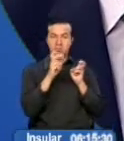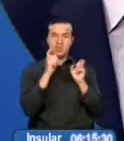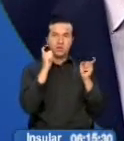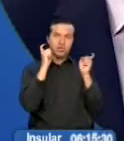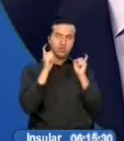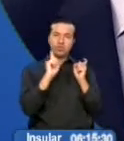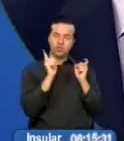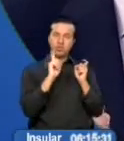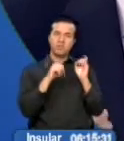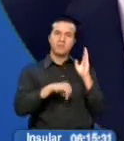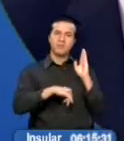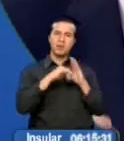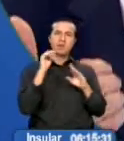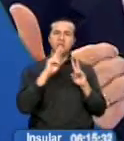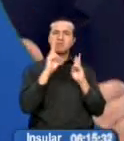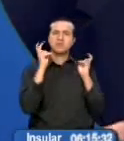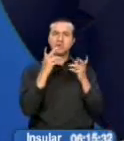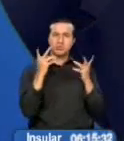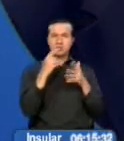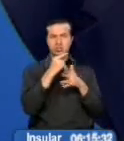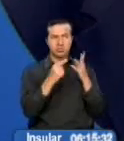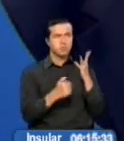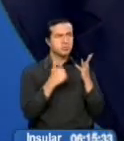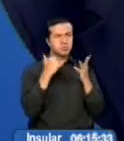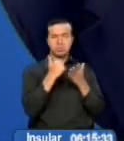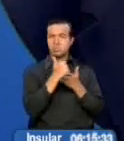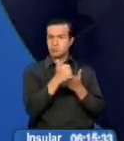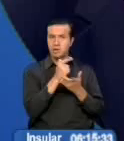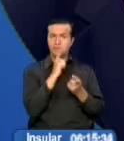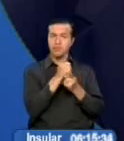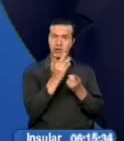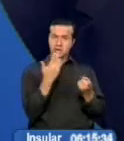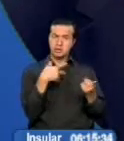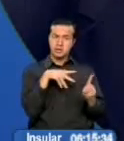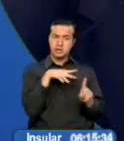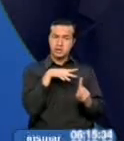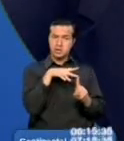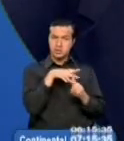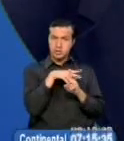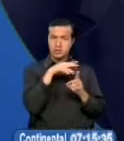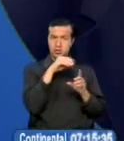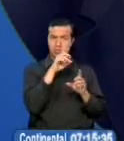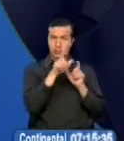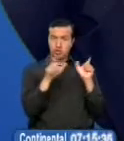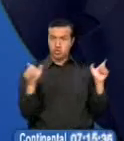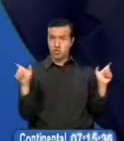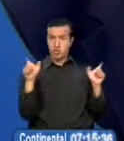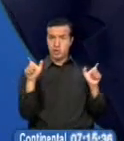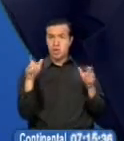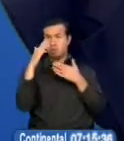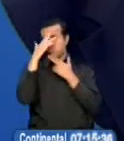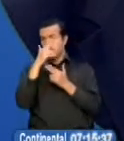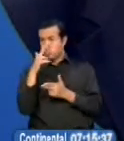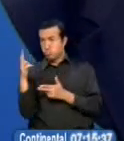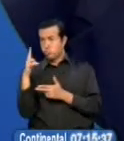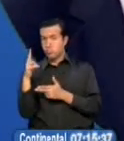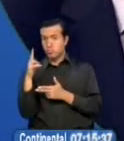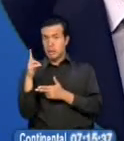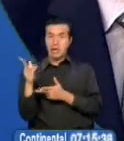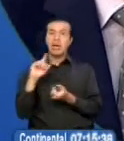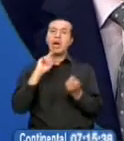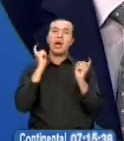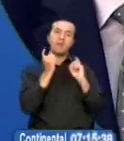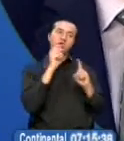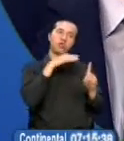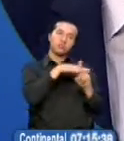regulatorio, sino en cuanto a una instrumentación efectiva para la reinserción de estos ciudadanos que estaban en actividades irregulares